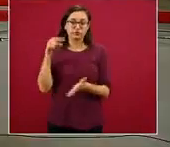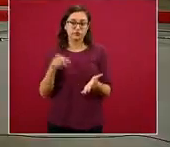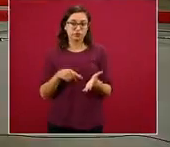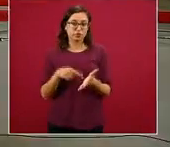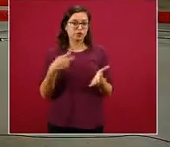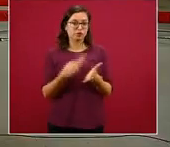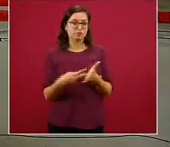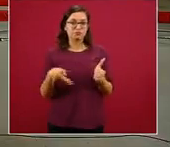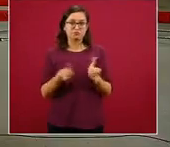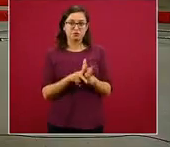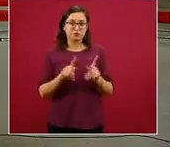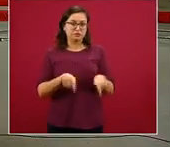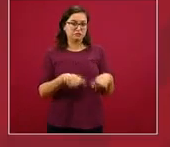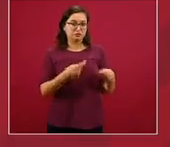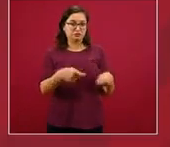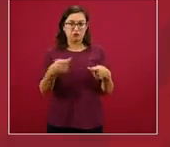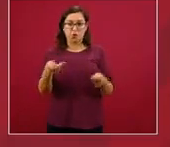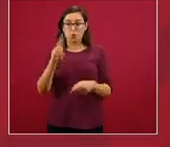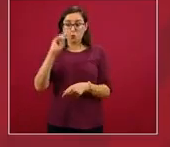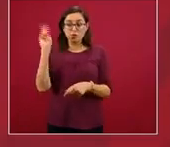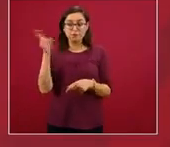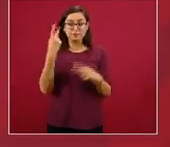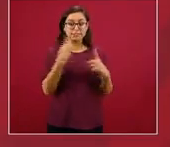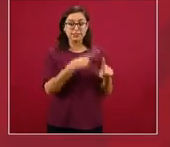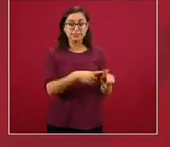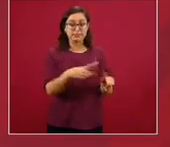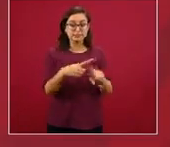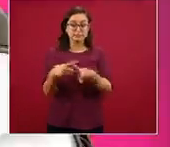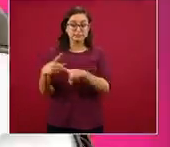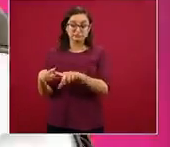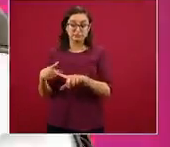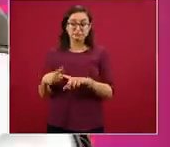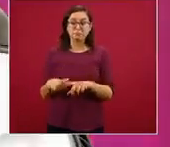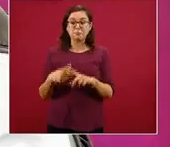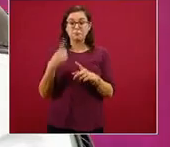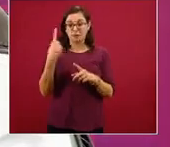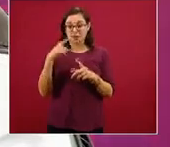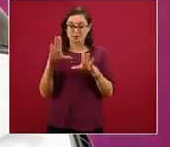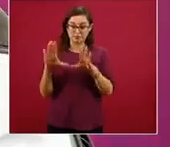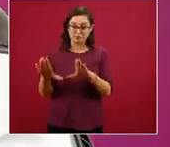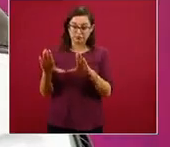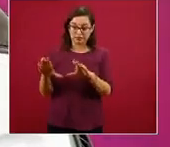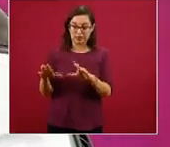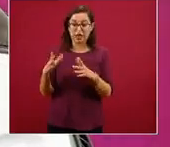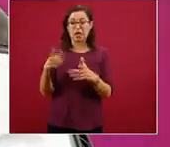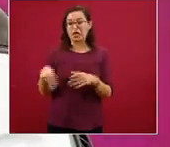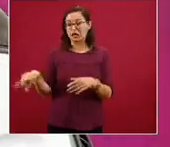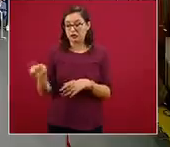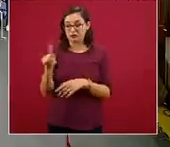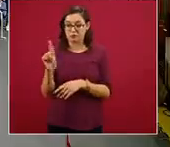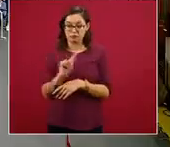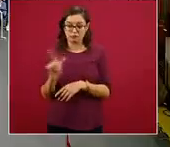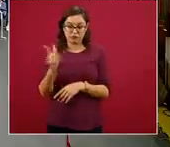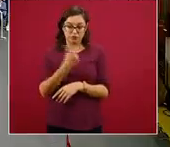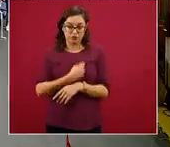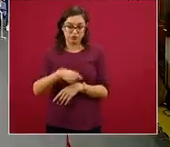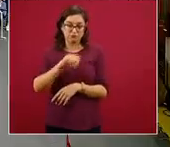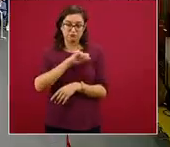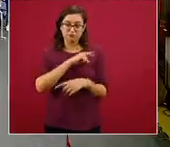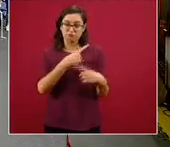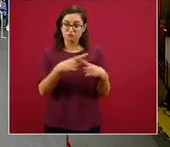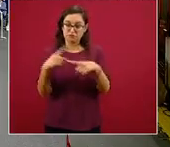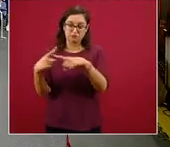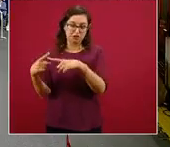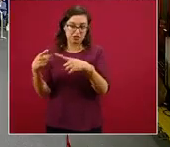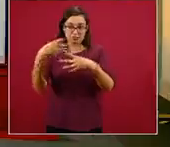plazas que en las diferentes universidades del país se destinan a la formación de profesionales de la salud en las diferentes